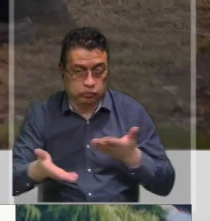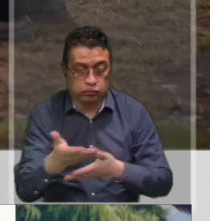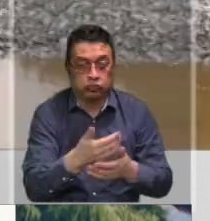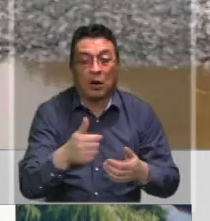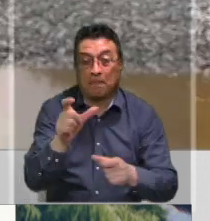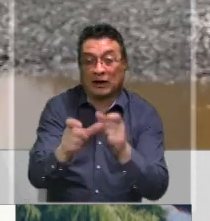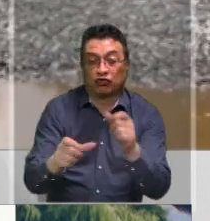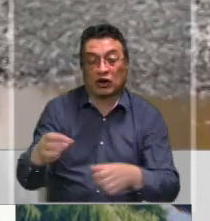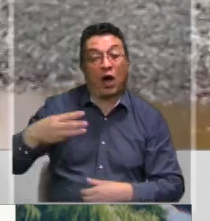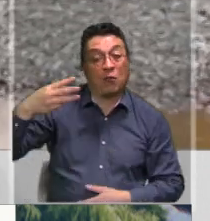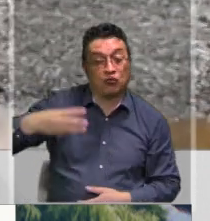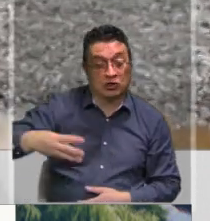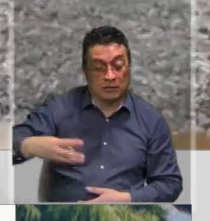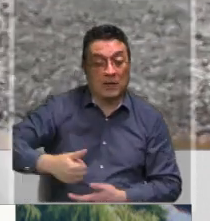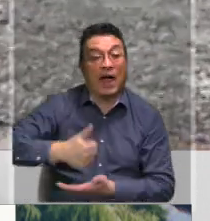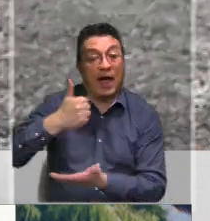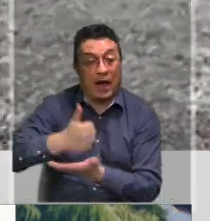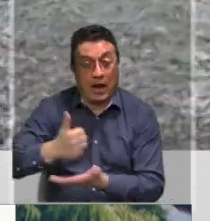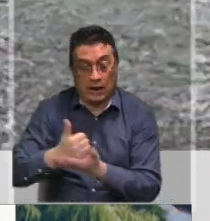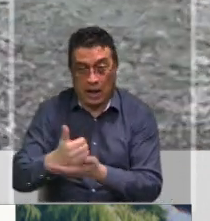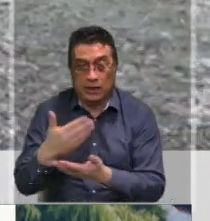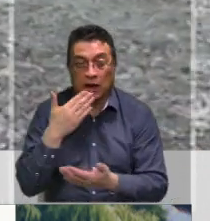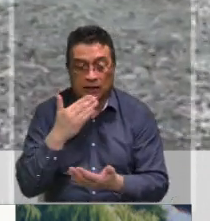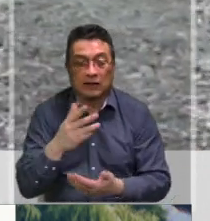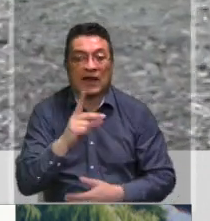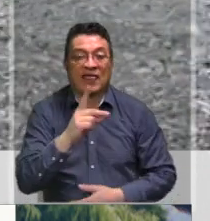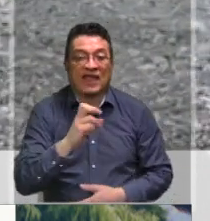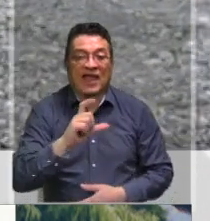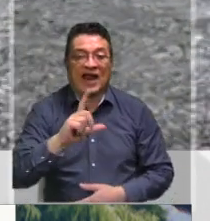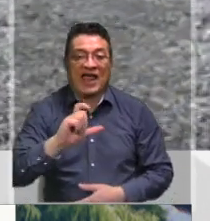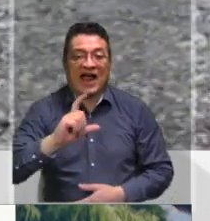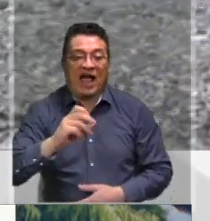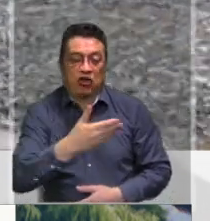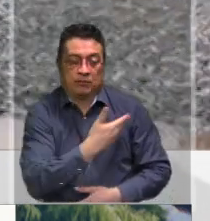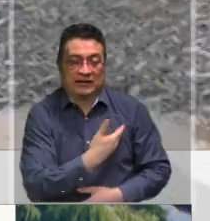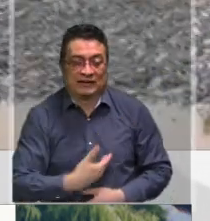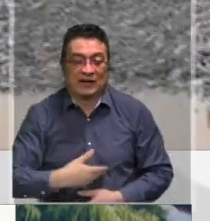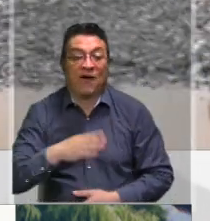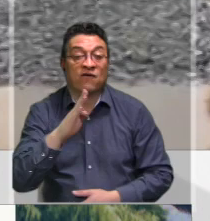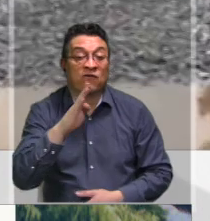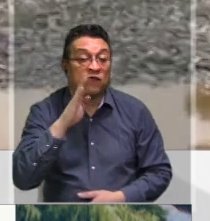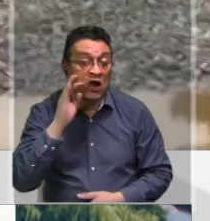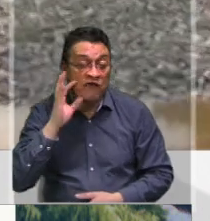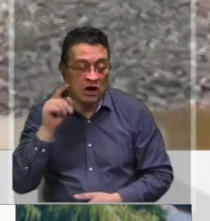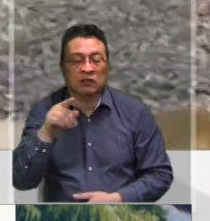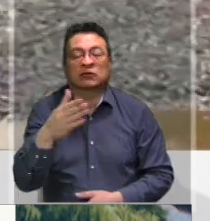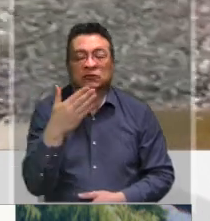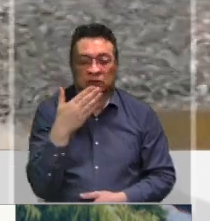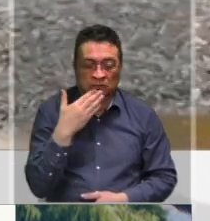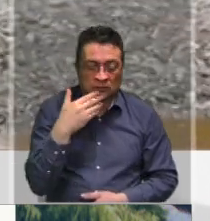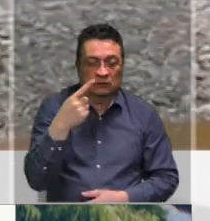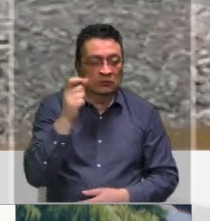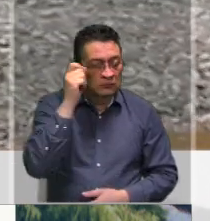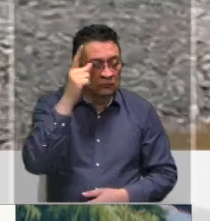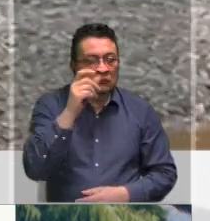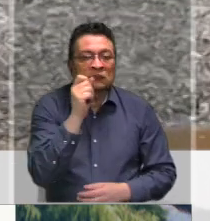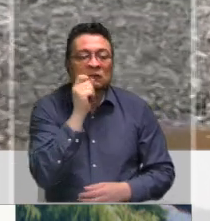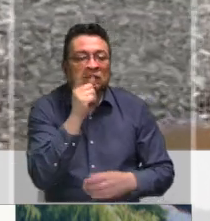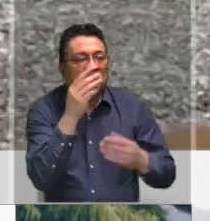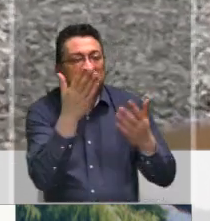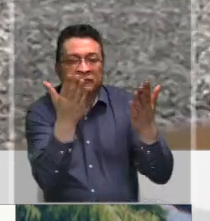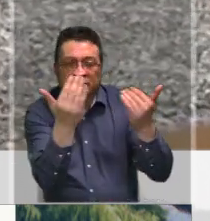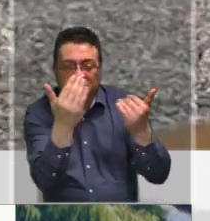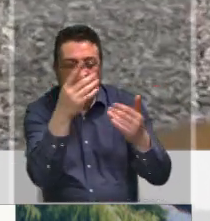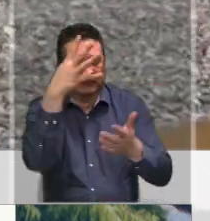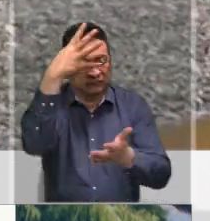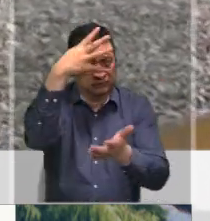municipio, con el alcalde y también con la delegada presidencial de la región del Biobío, sabiendo cuáles son las necesidades. Hay 4.000 personas